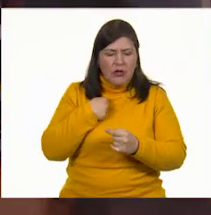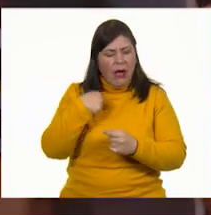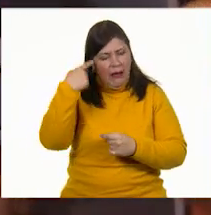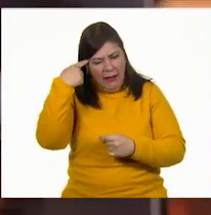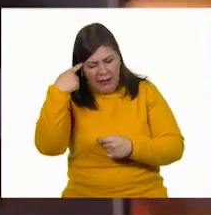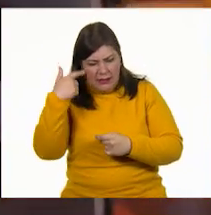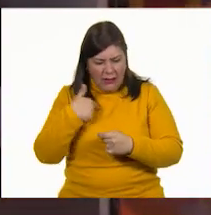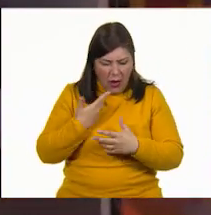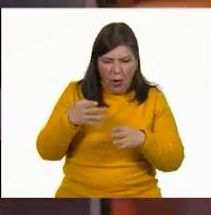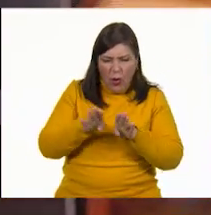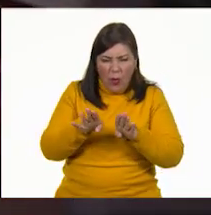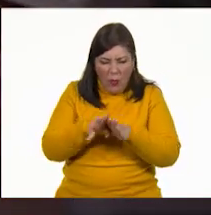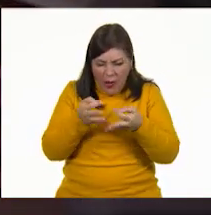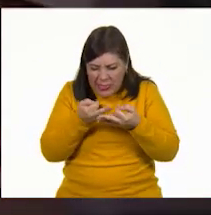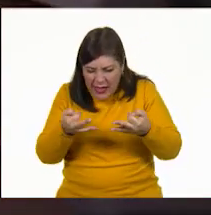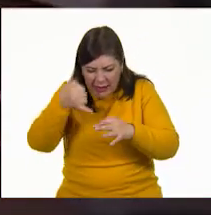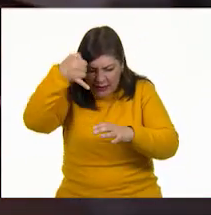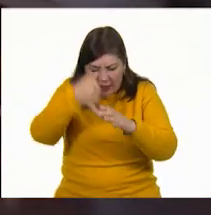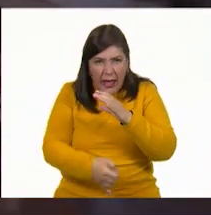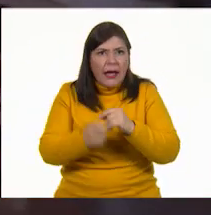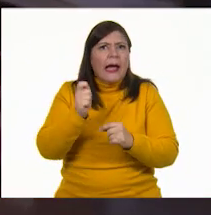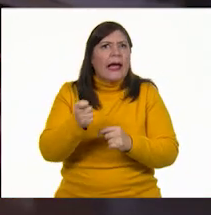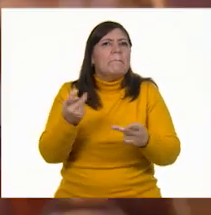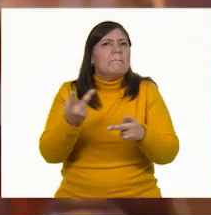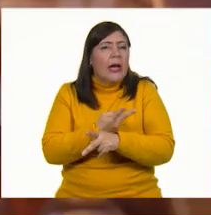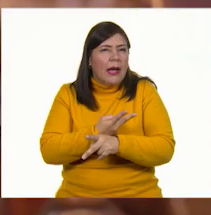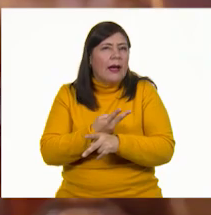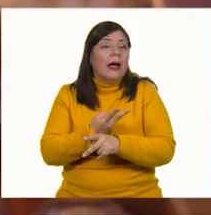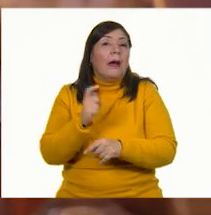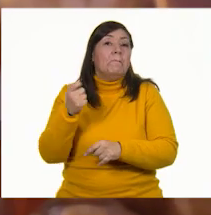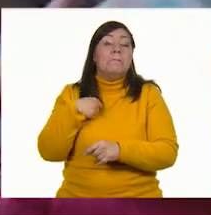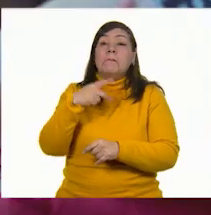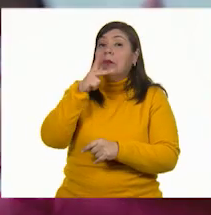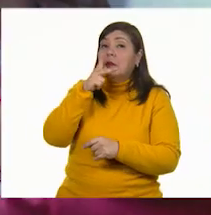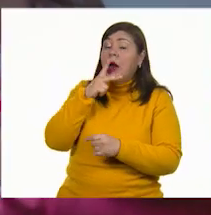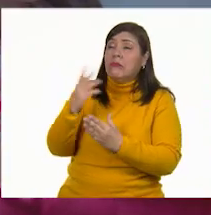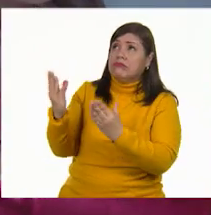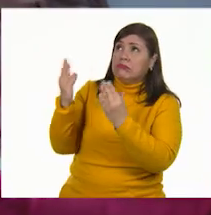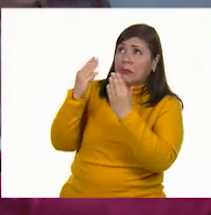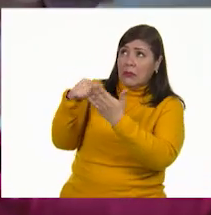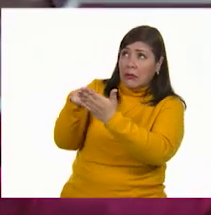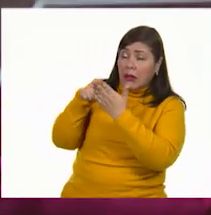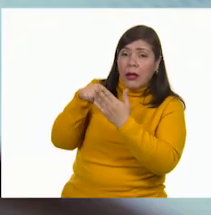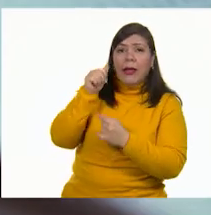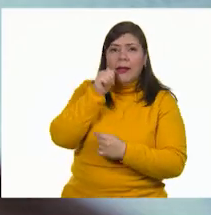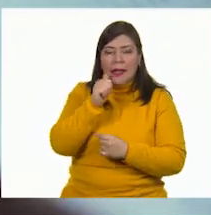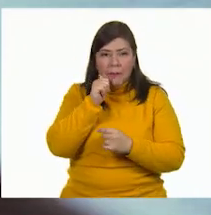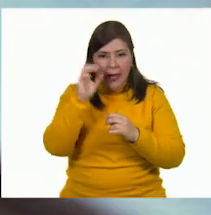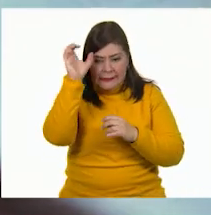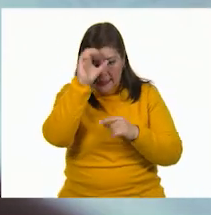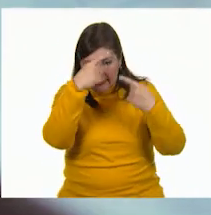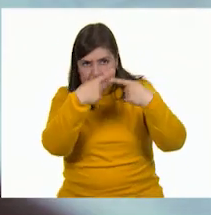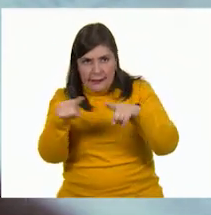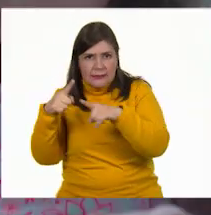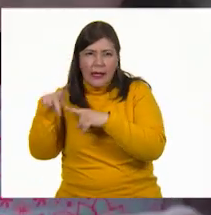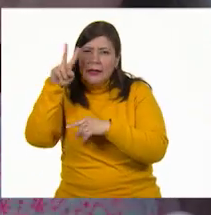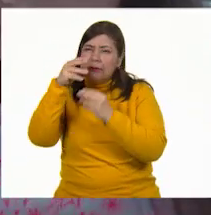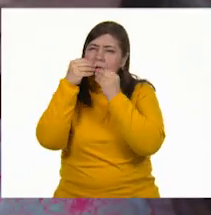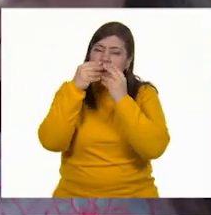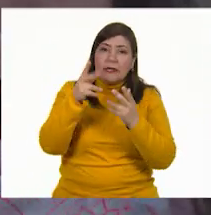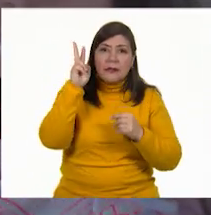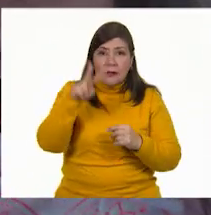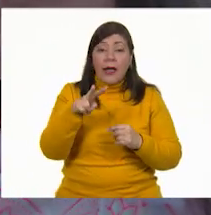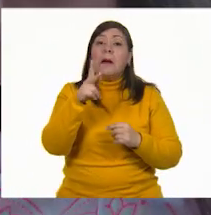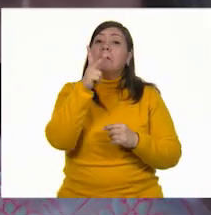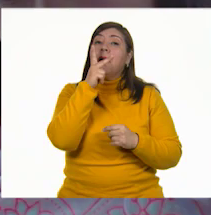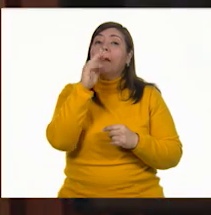había enterrados en la Tierra. Mi papá siempre nos enseñó que las ciencias eran maravillosas. Y aunque mis